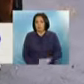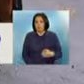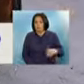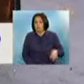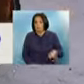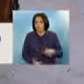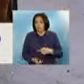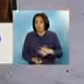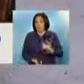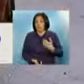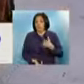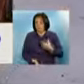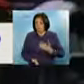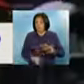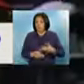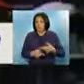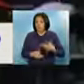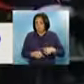Y se llama Perú.